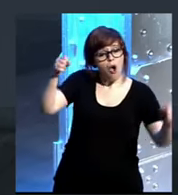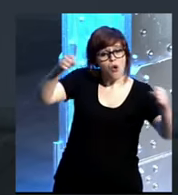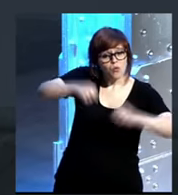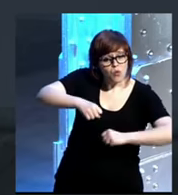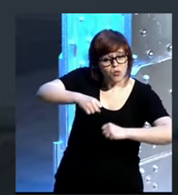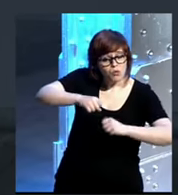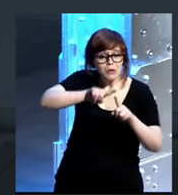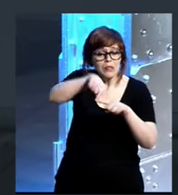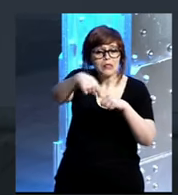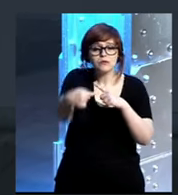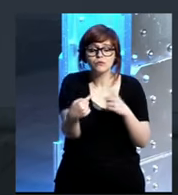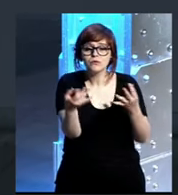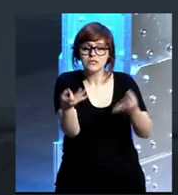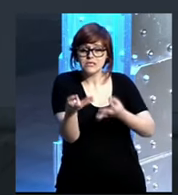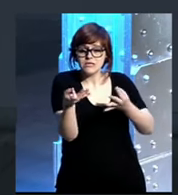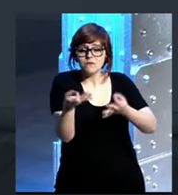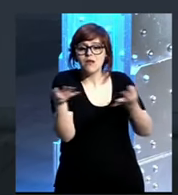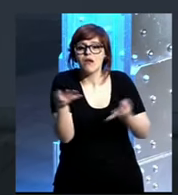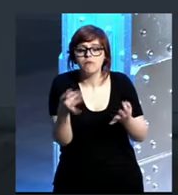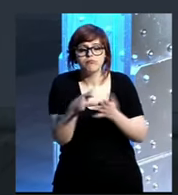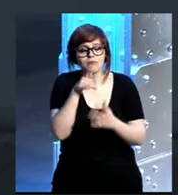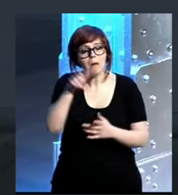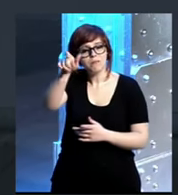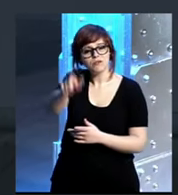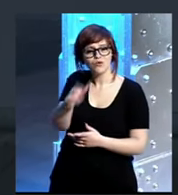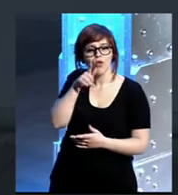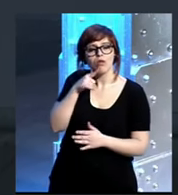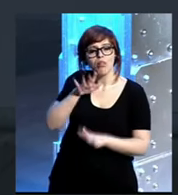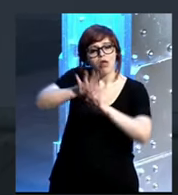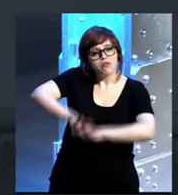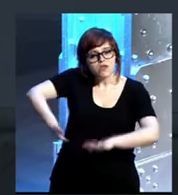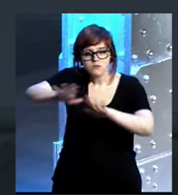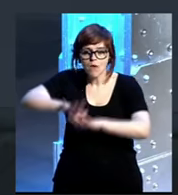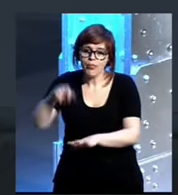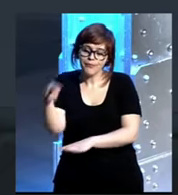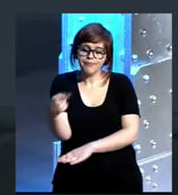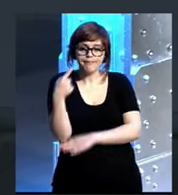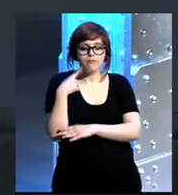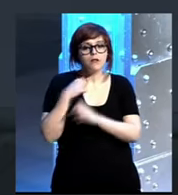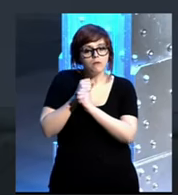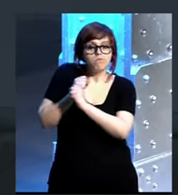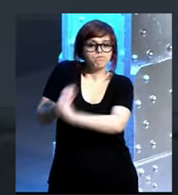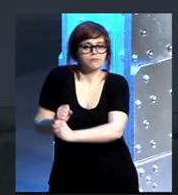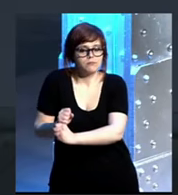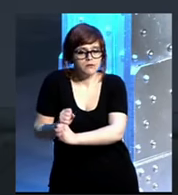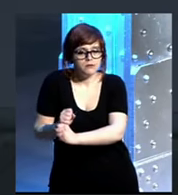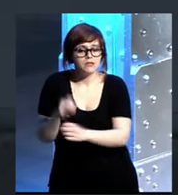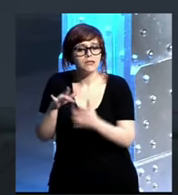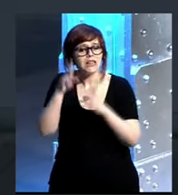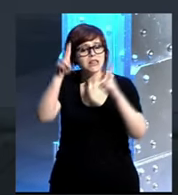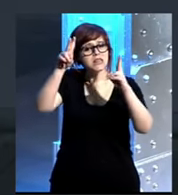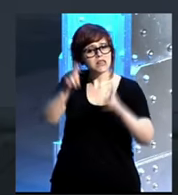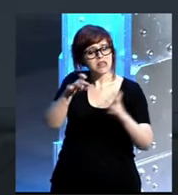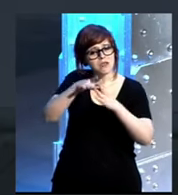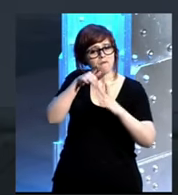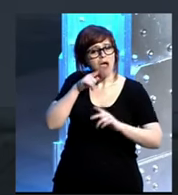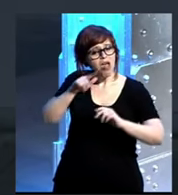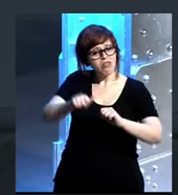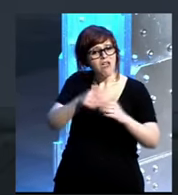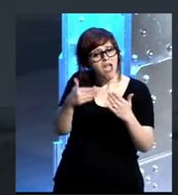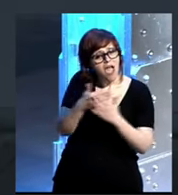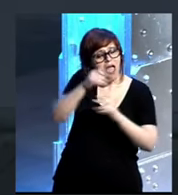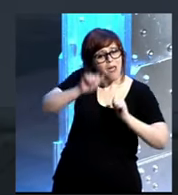ritmo siempre y siempre lo marca el más lento. De hecho, por ejemplo, cuando estamos viendo fenómenos de emprendimiento social, lo que se está buscando es que tu